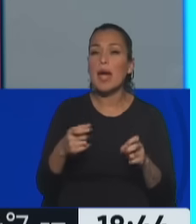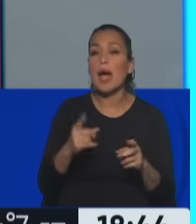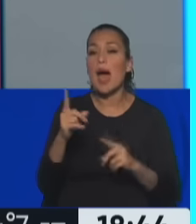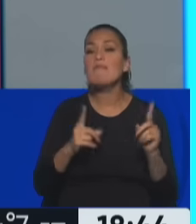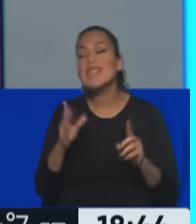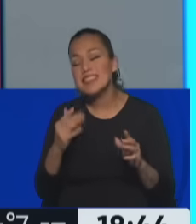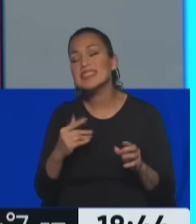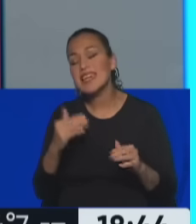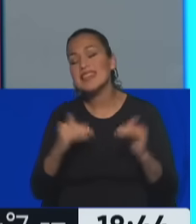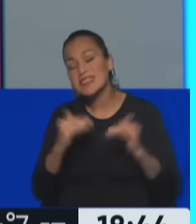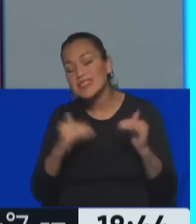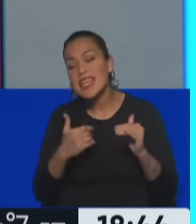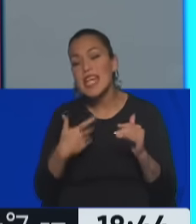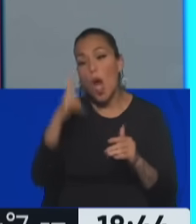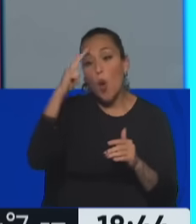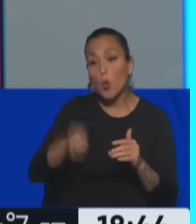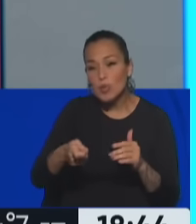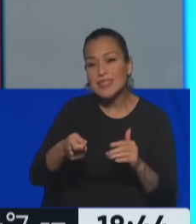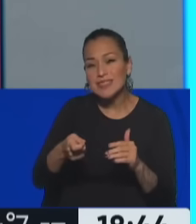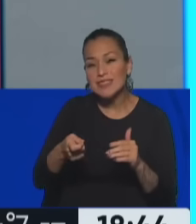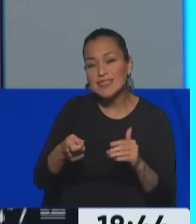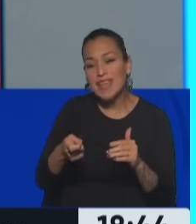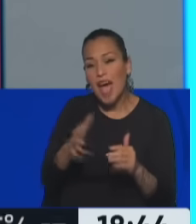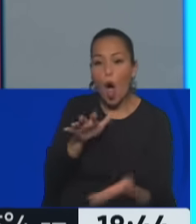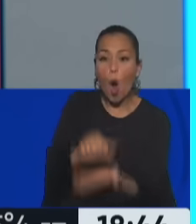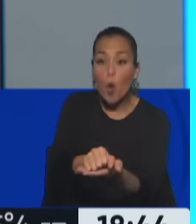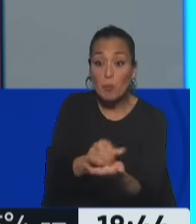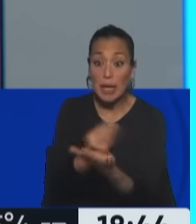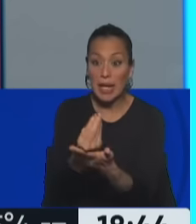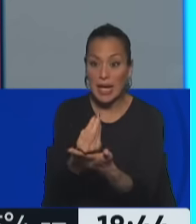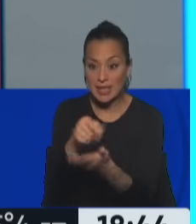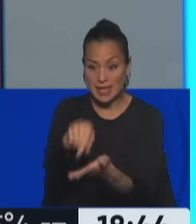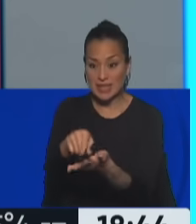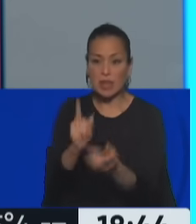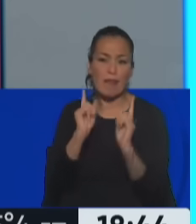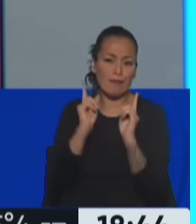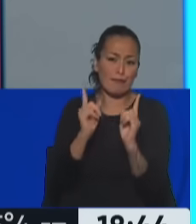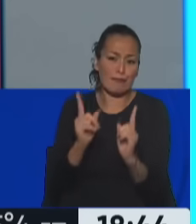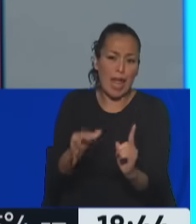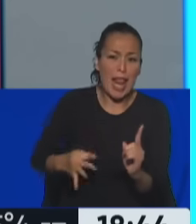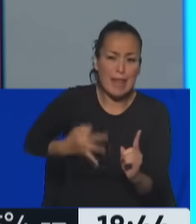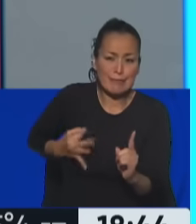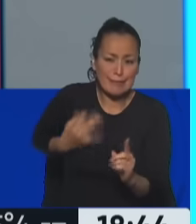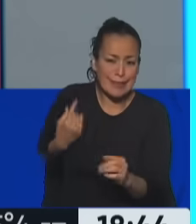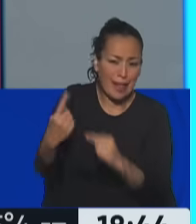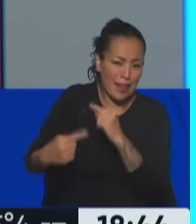¿no? En los casos en que la justicia es, digamos, ocupar el cargo de por vida, bueno, en este caso también se modifica eso.